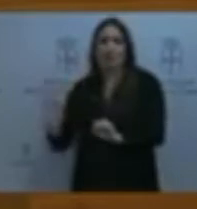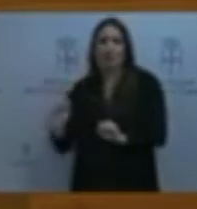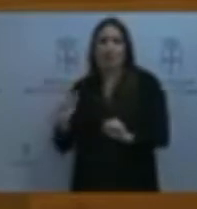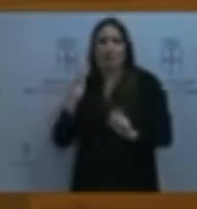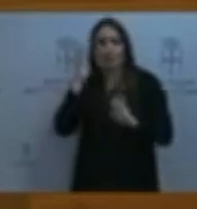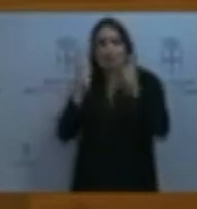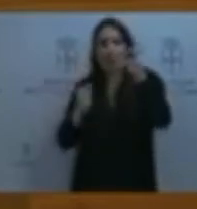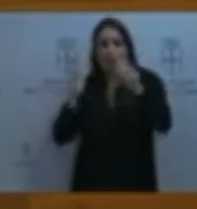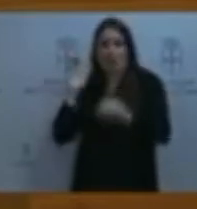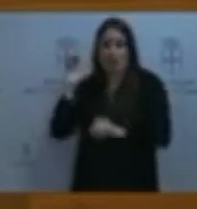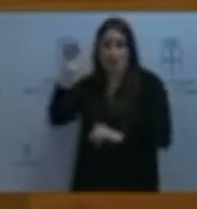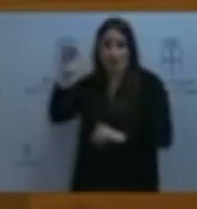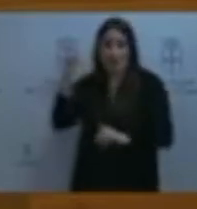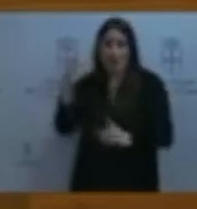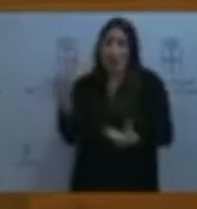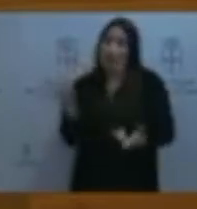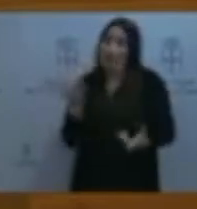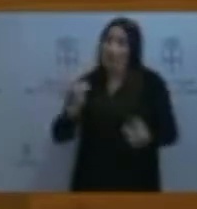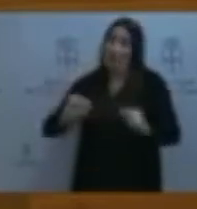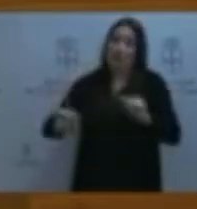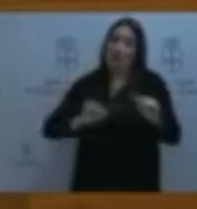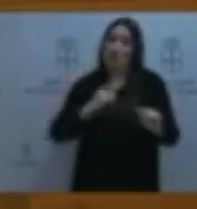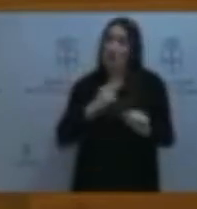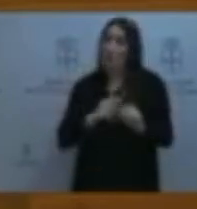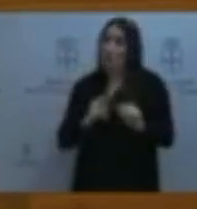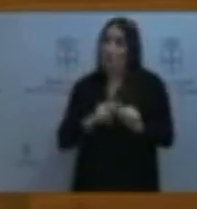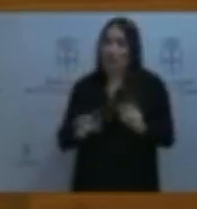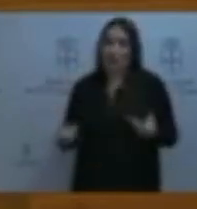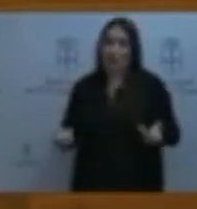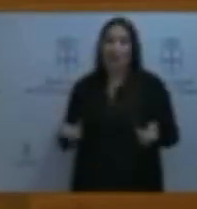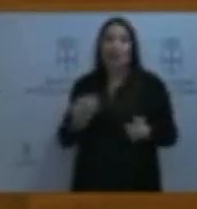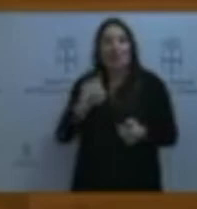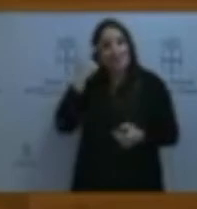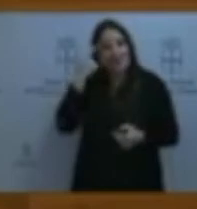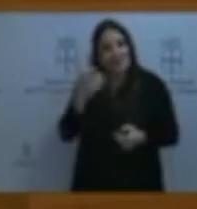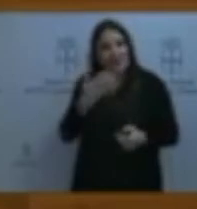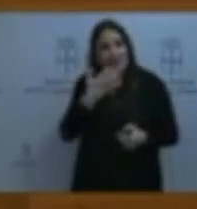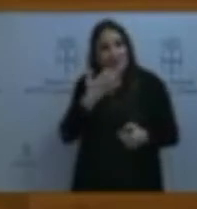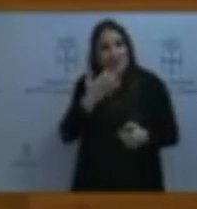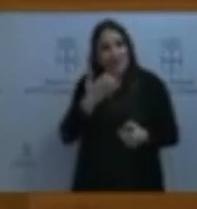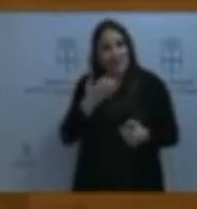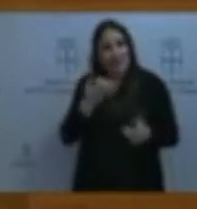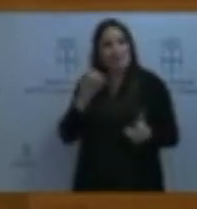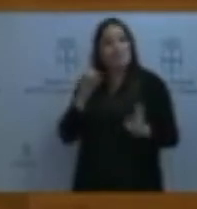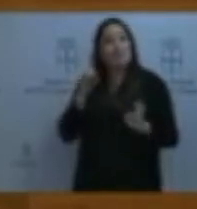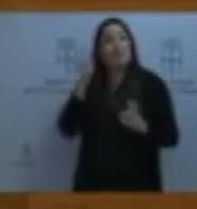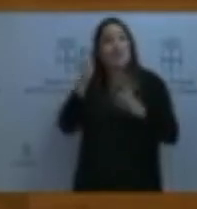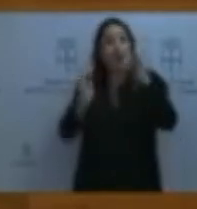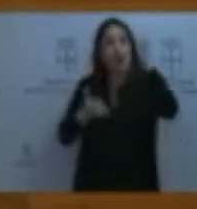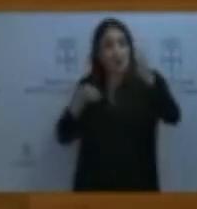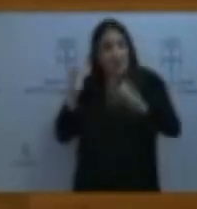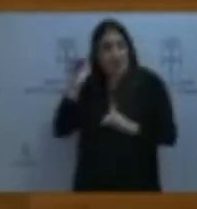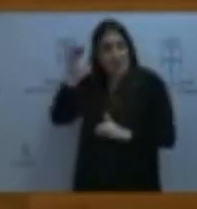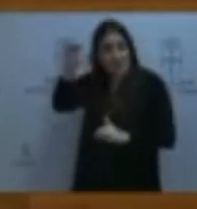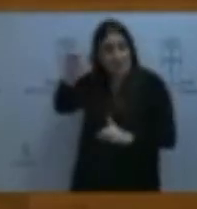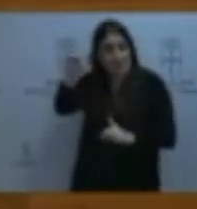hay que tomar decisiones políticas y estas pasan por saber si se invierte en mantener este tipo de ganaderías extensivas o